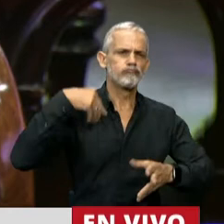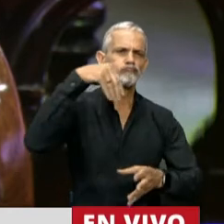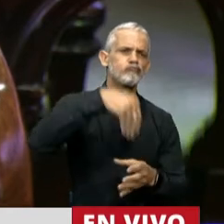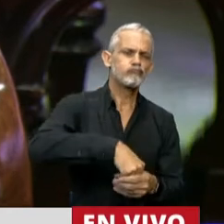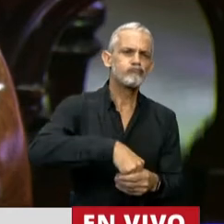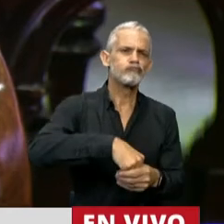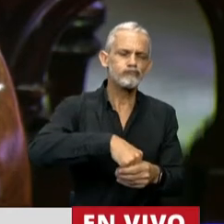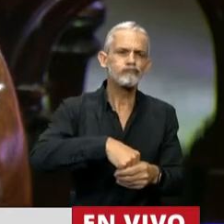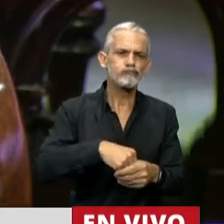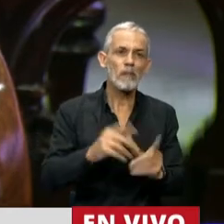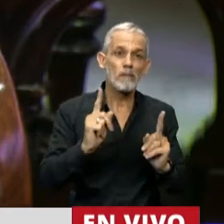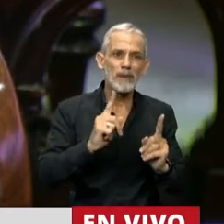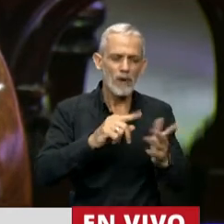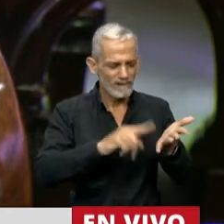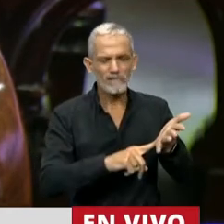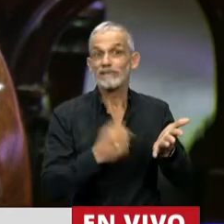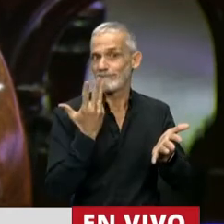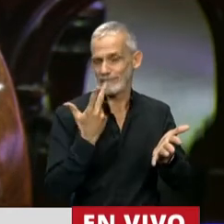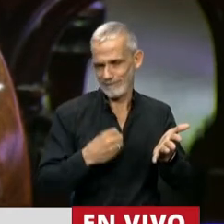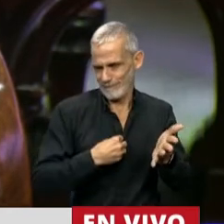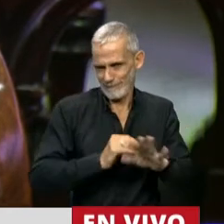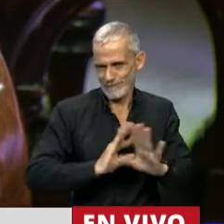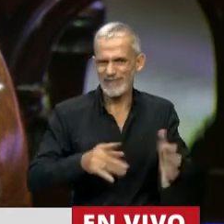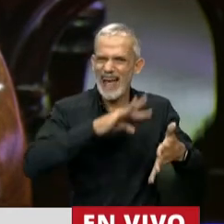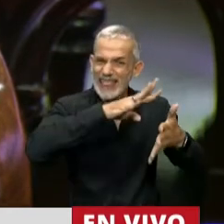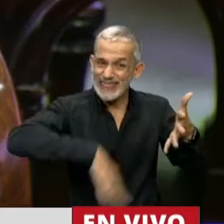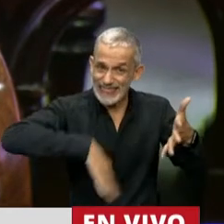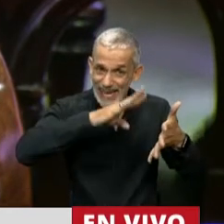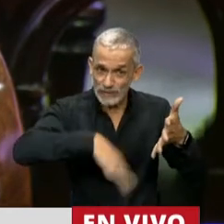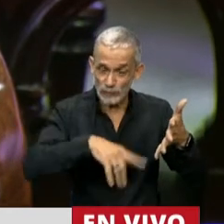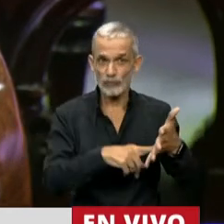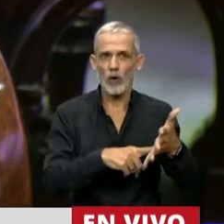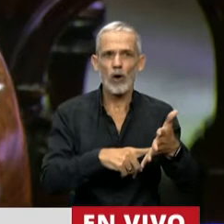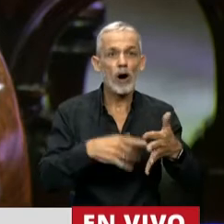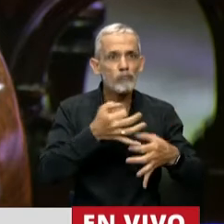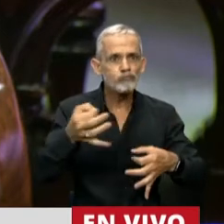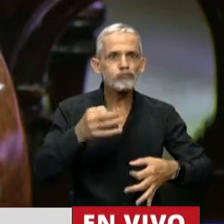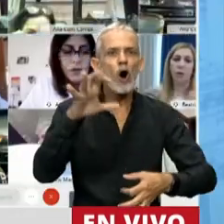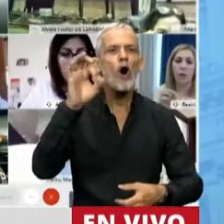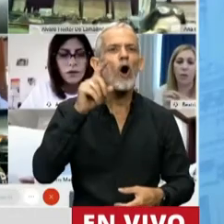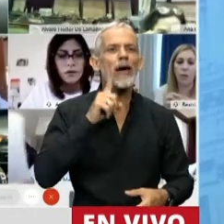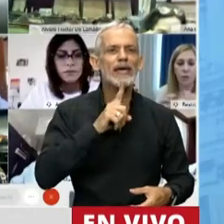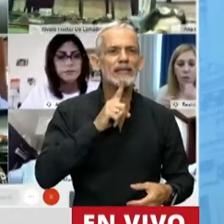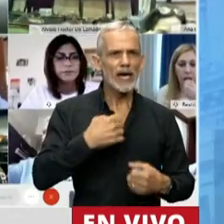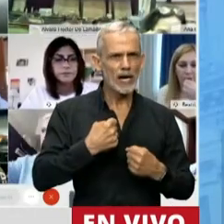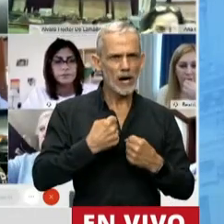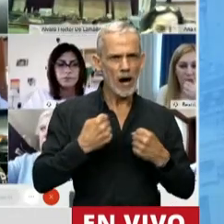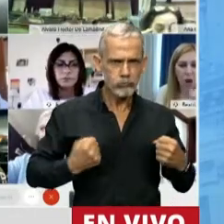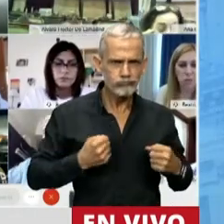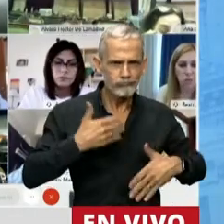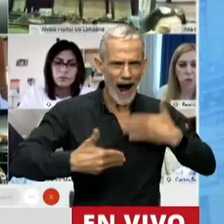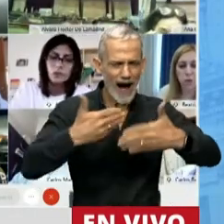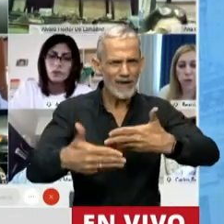aquellos convenios predilectos, porque es un texto donde realmente la OIT se ha animado a